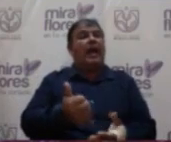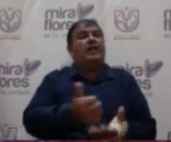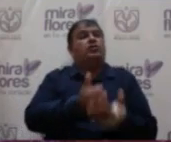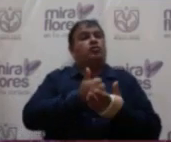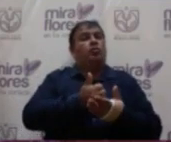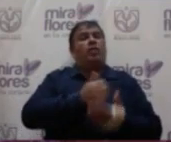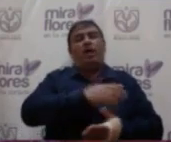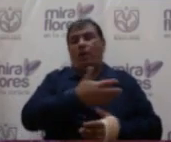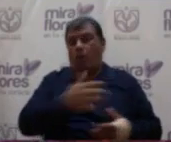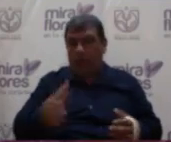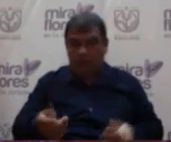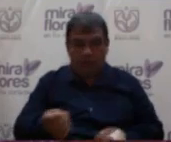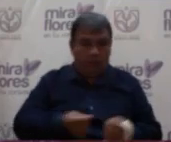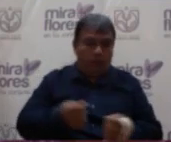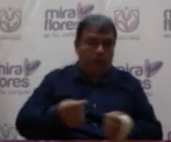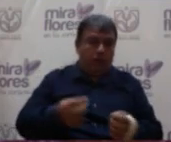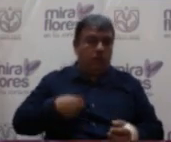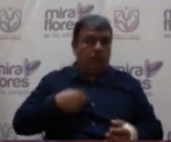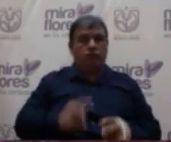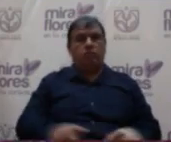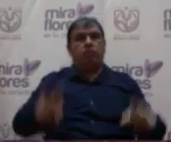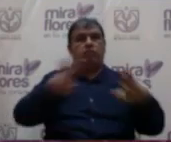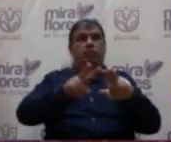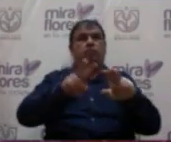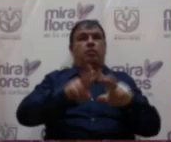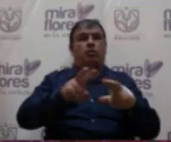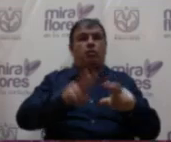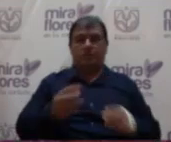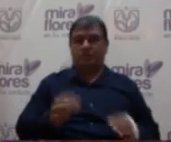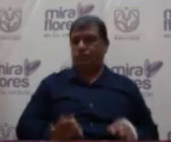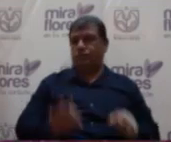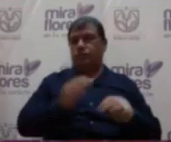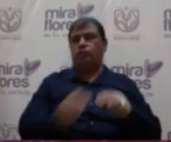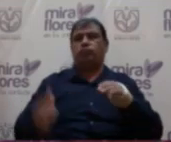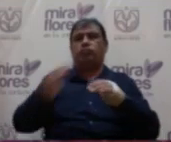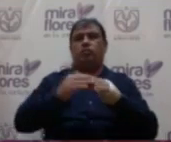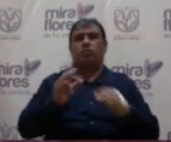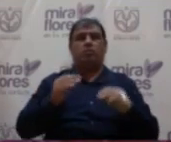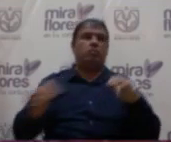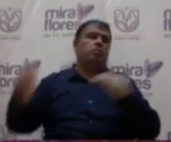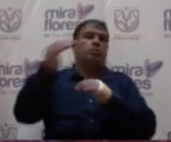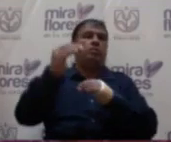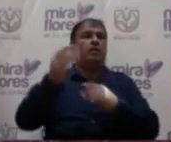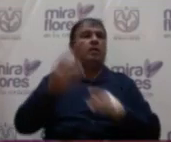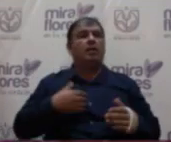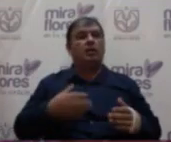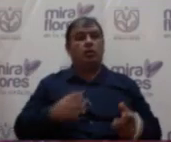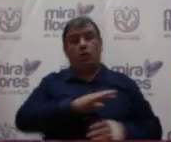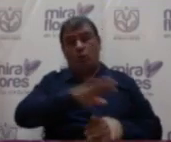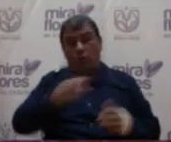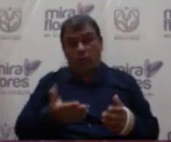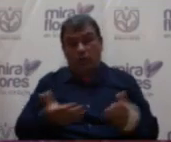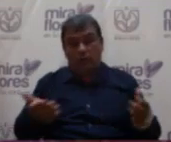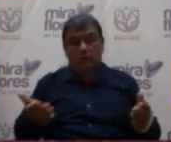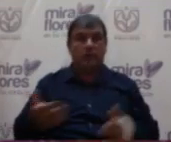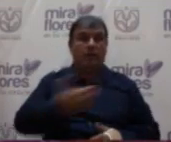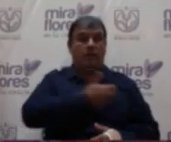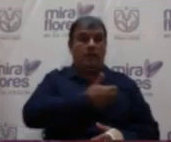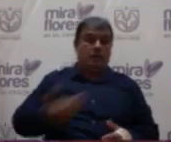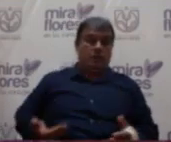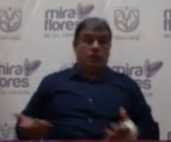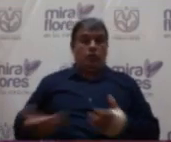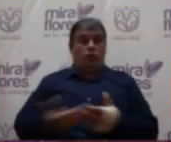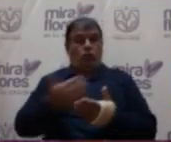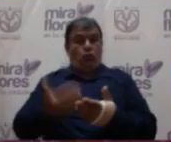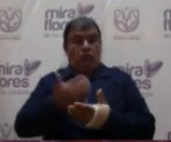gobierno y eso es algo que nosotros valoramos sobremanera. Ahora vamos a tener algunos otros presidentes en algunas zonas que